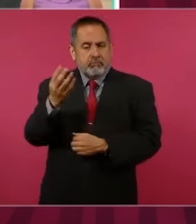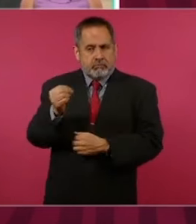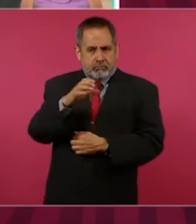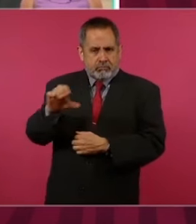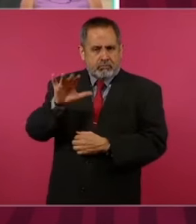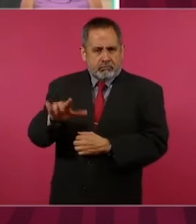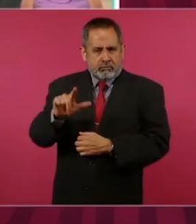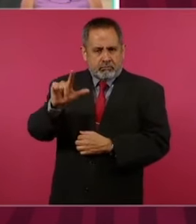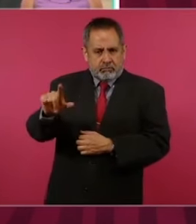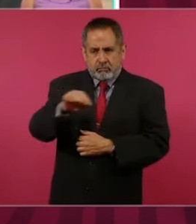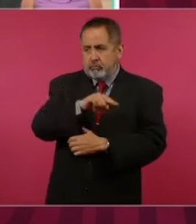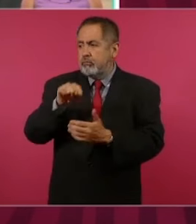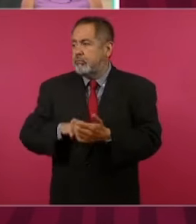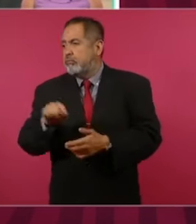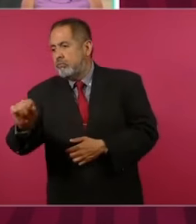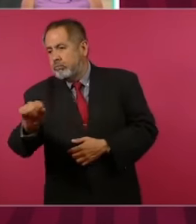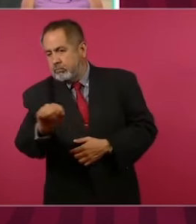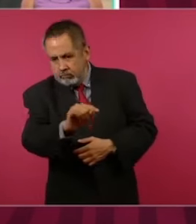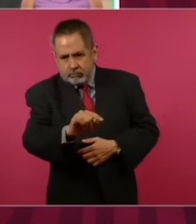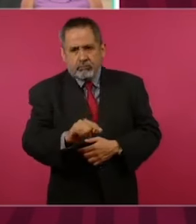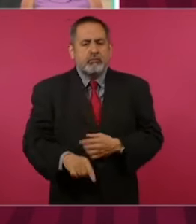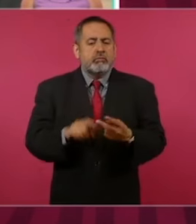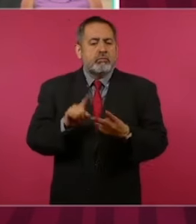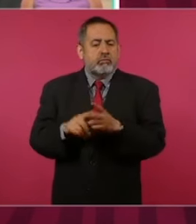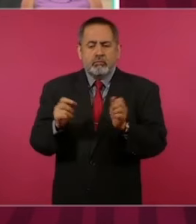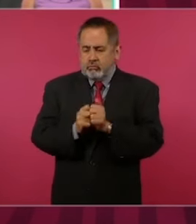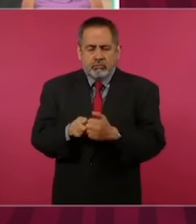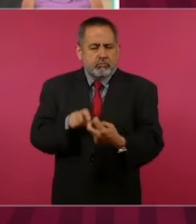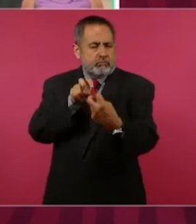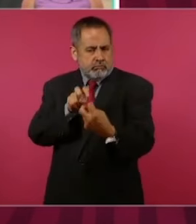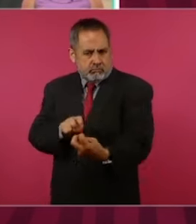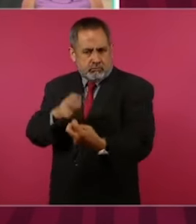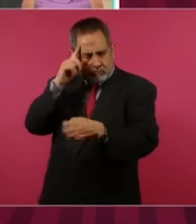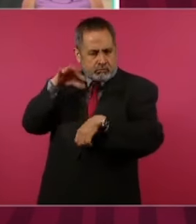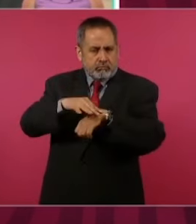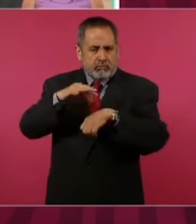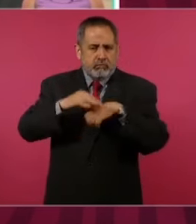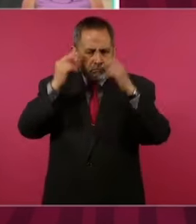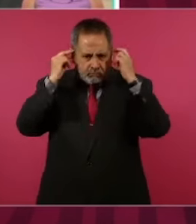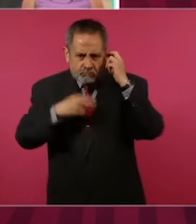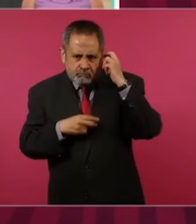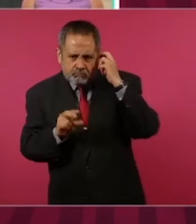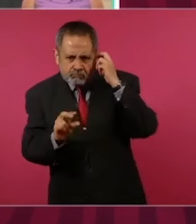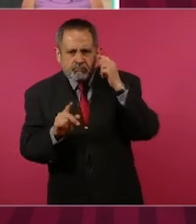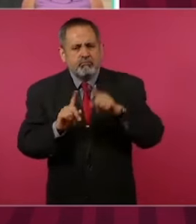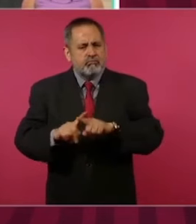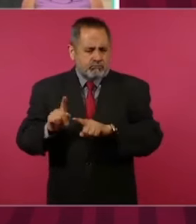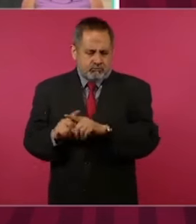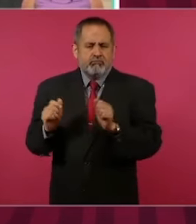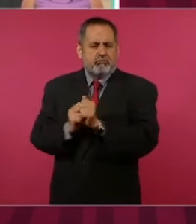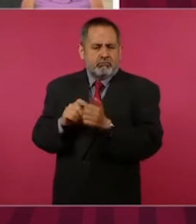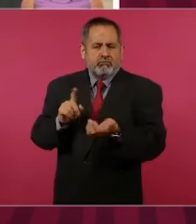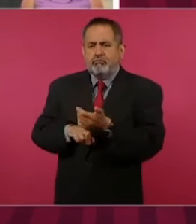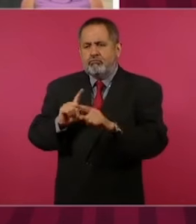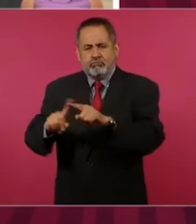957 en centros de salud que tienen un consultorio. Estamos hablando de los centros de salud en los rincones de